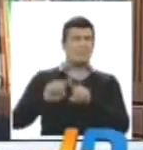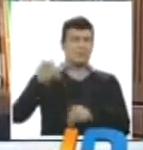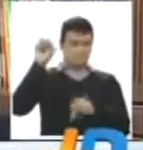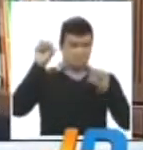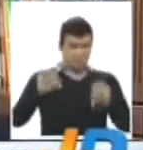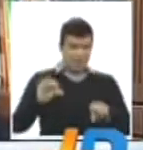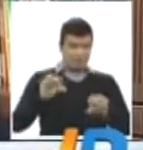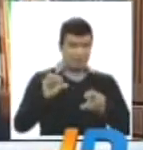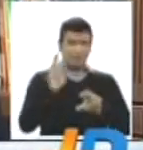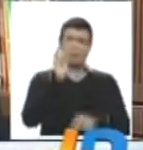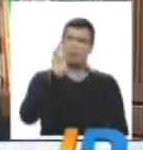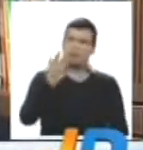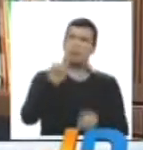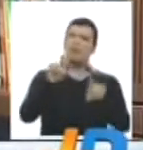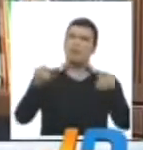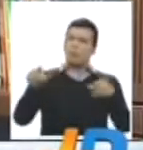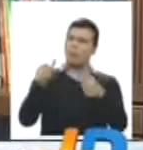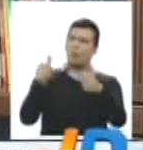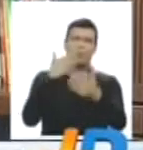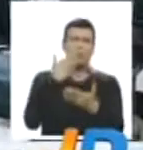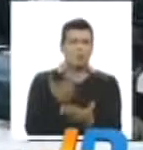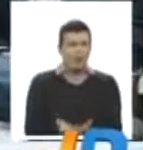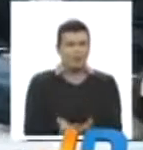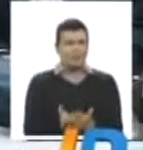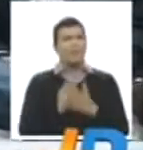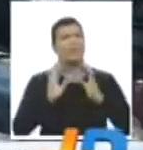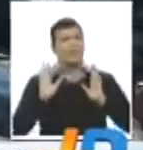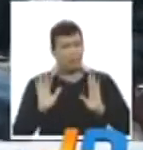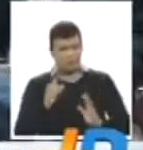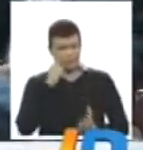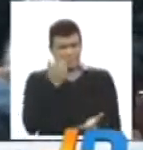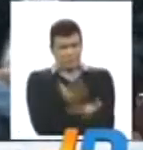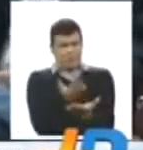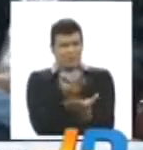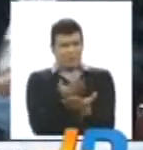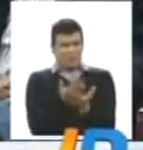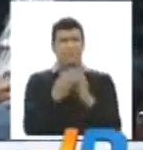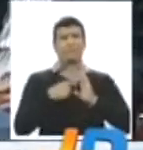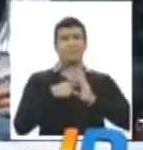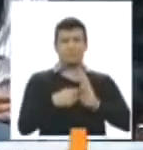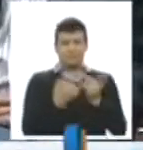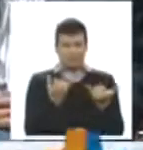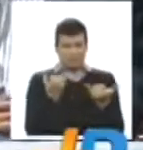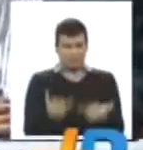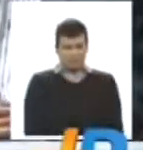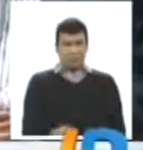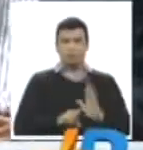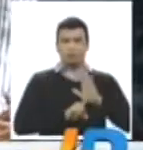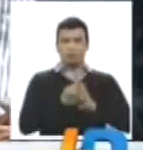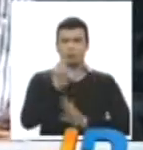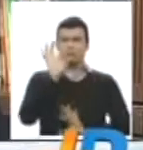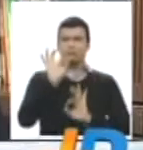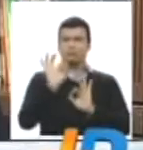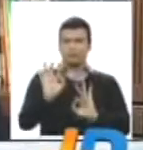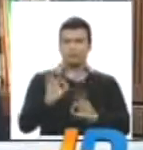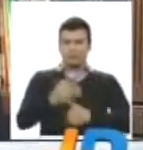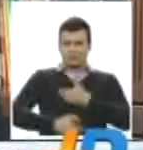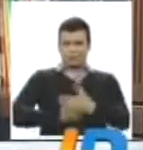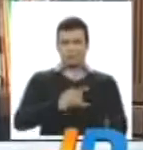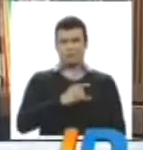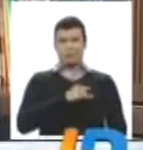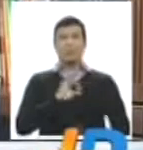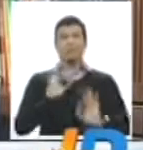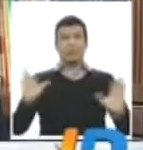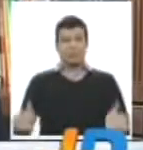ven todo lo bueno que se ha hecho. Nosotros mostramos, es palpable hoy el buen camino que va nuestra institución.